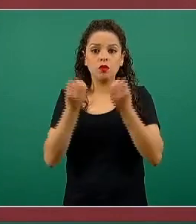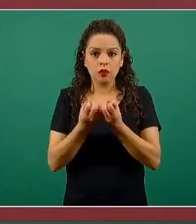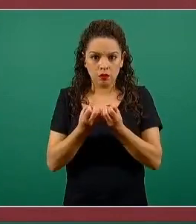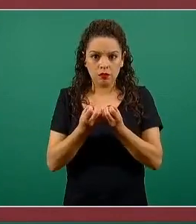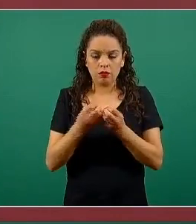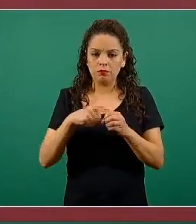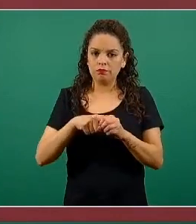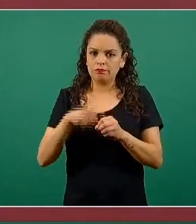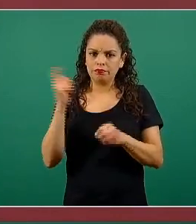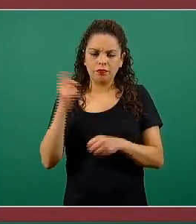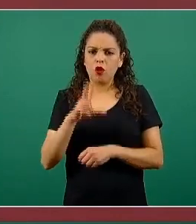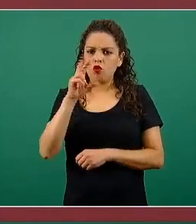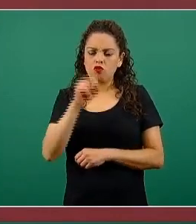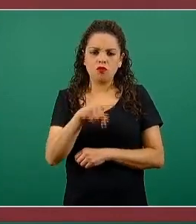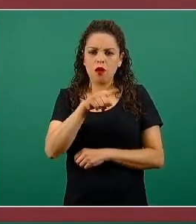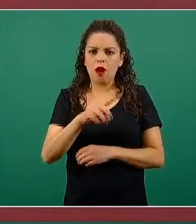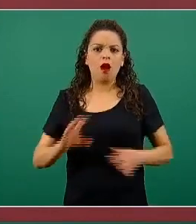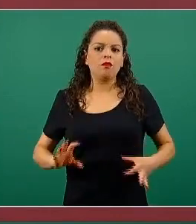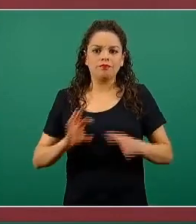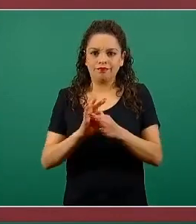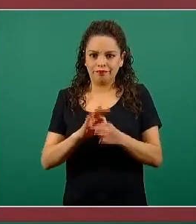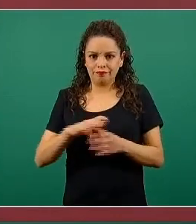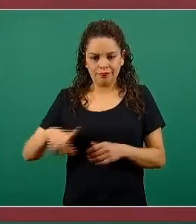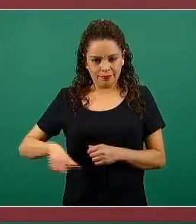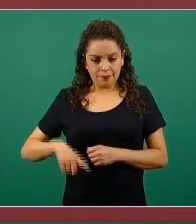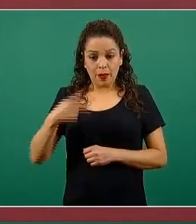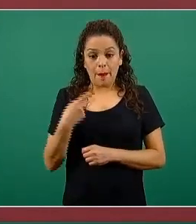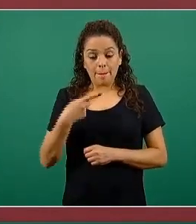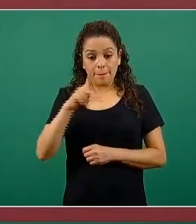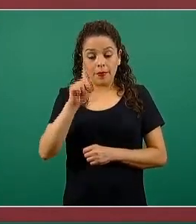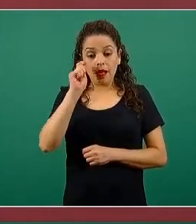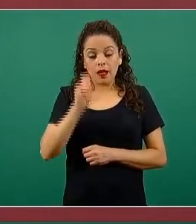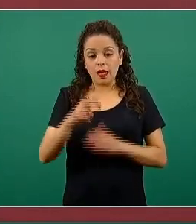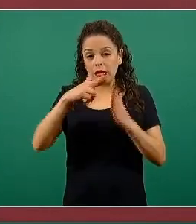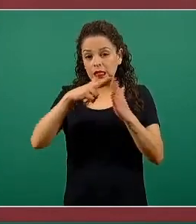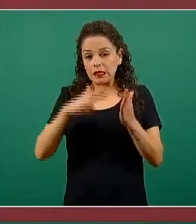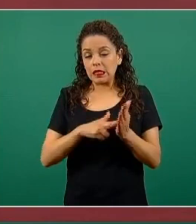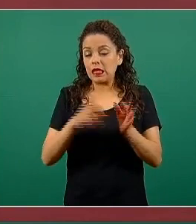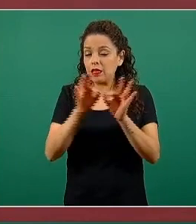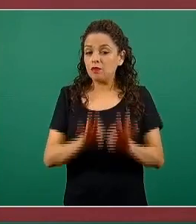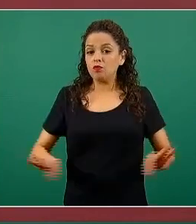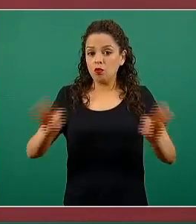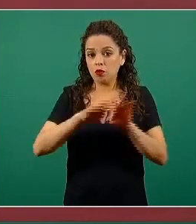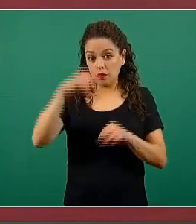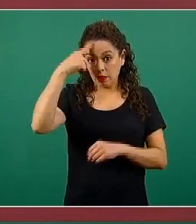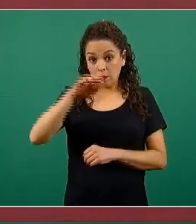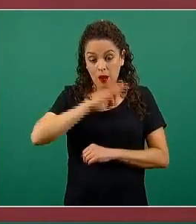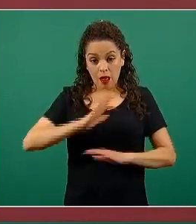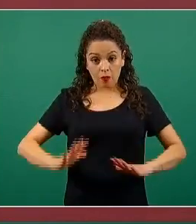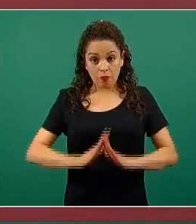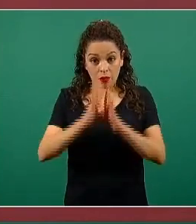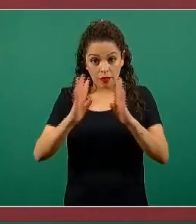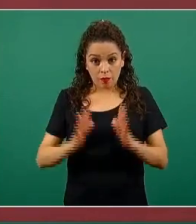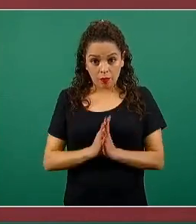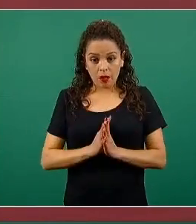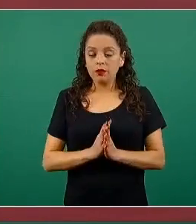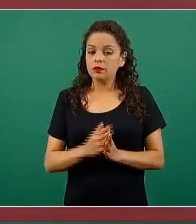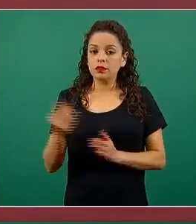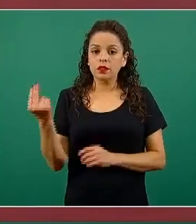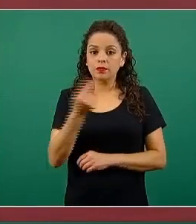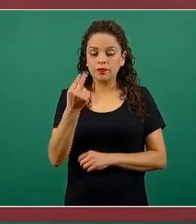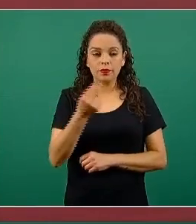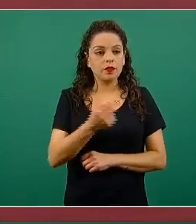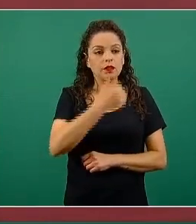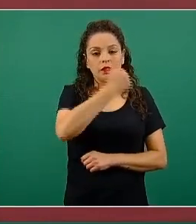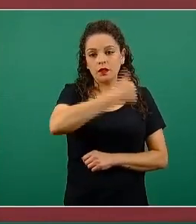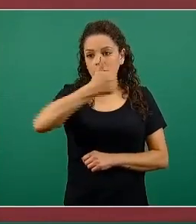descentralizados, y la regla fundamental para participar en ese esfuerzo fue que hubiera una completa independencia